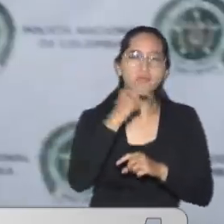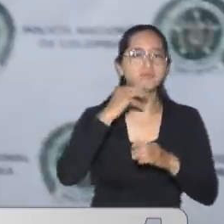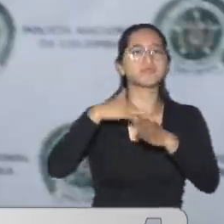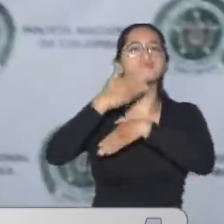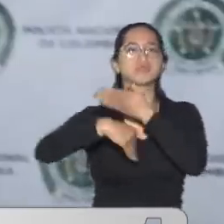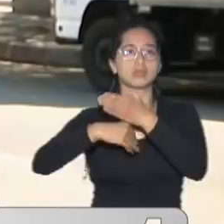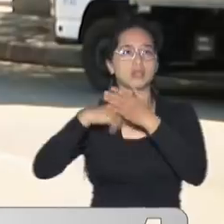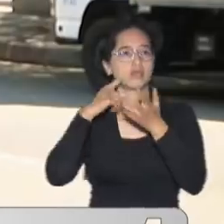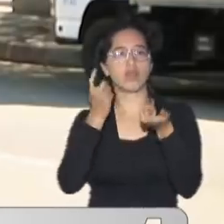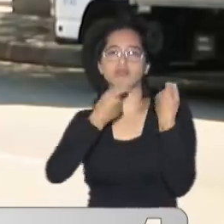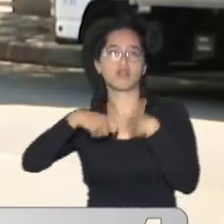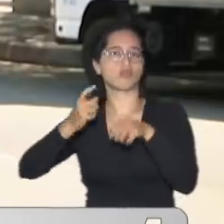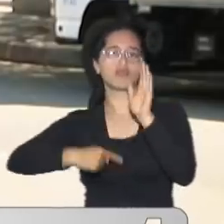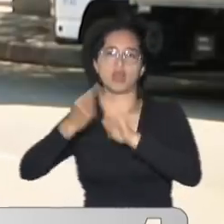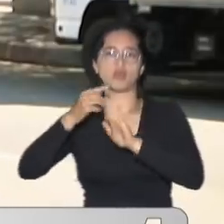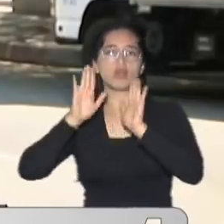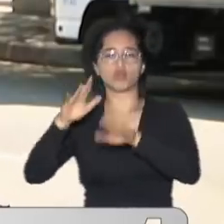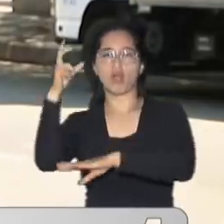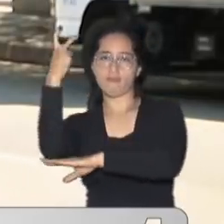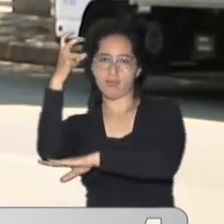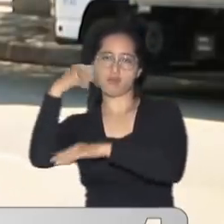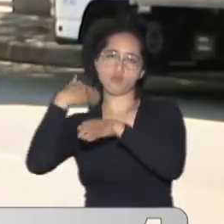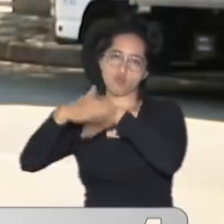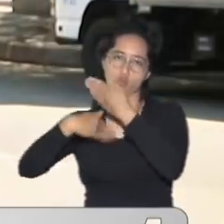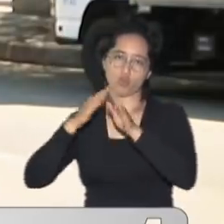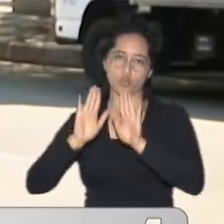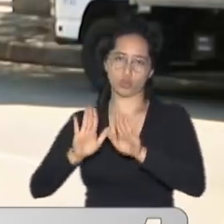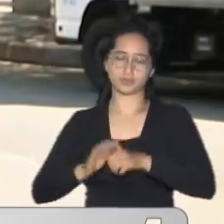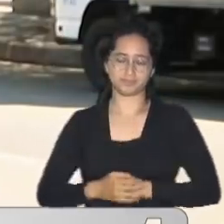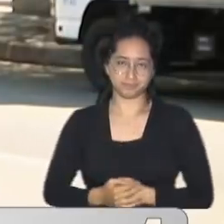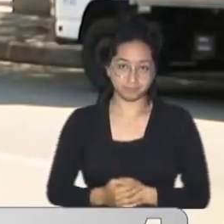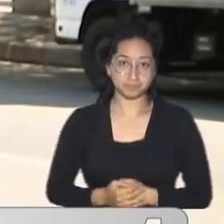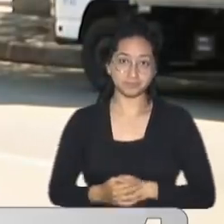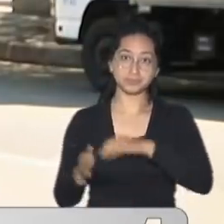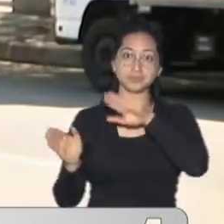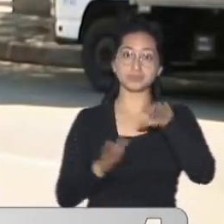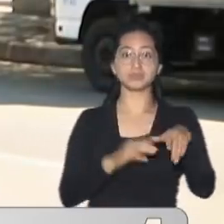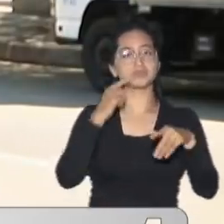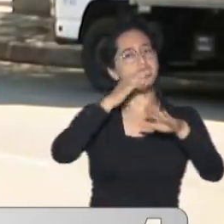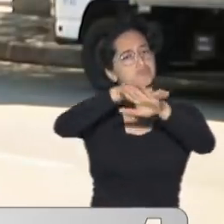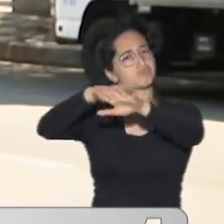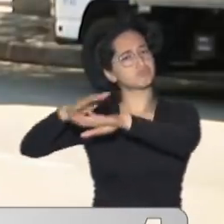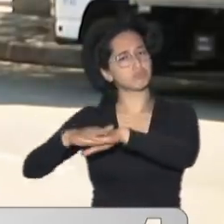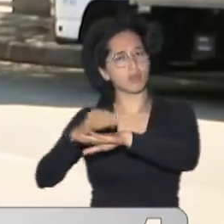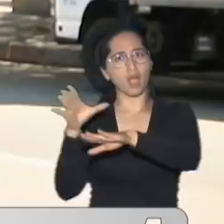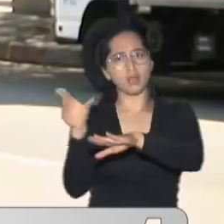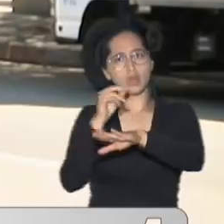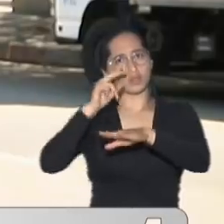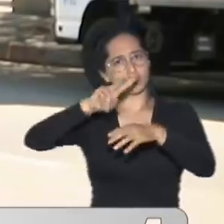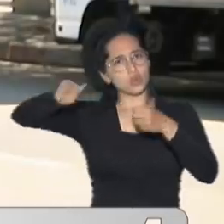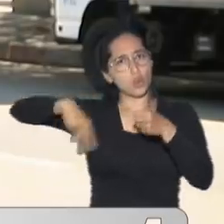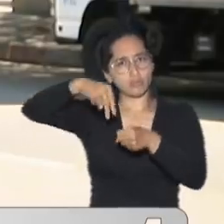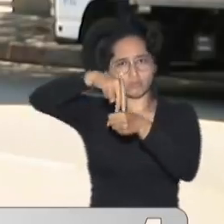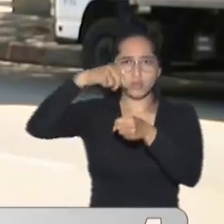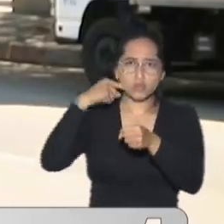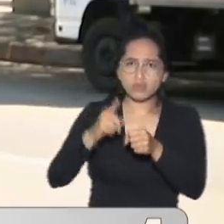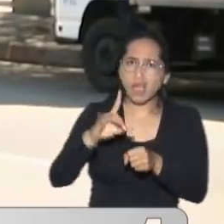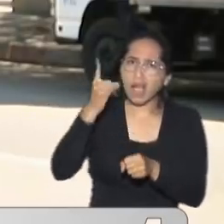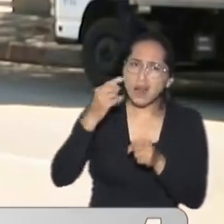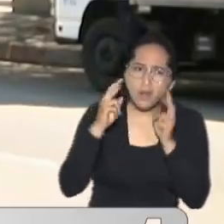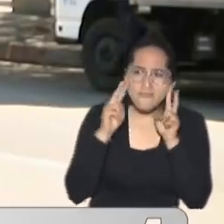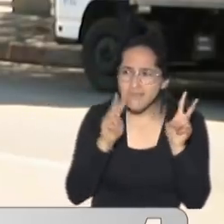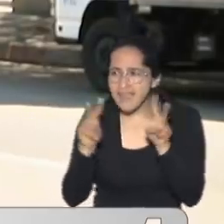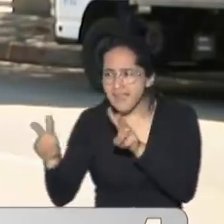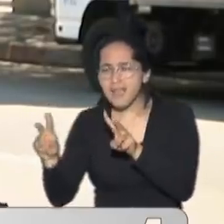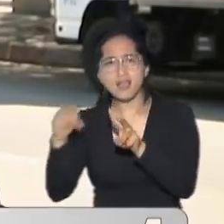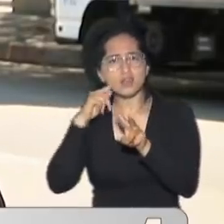de la fiscalía. La policía hace un llamado a los ciudadanos para que denuncien este tipo de fleteos que muchas veces quedan en videos